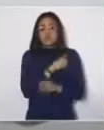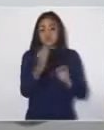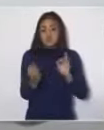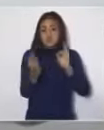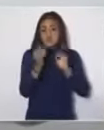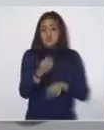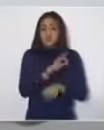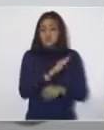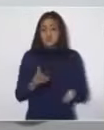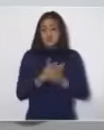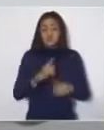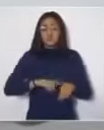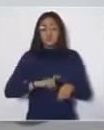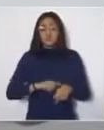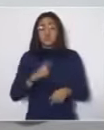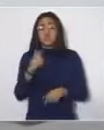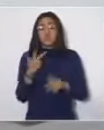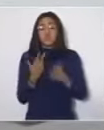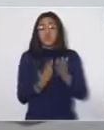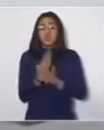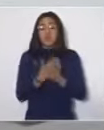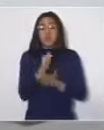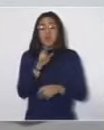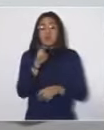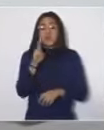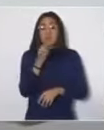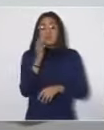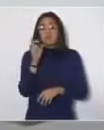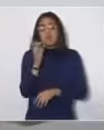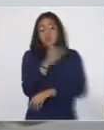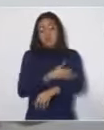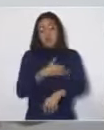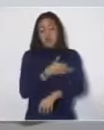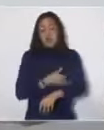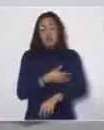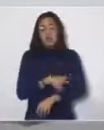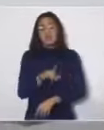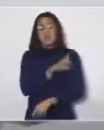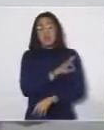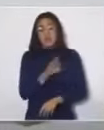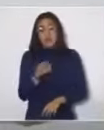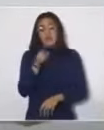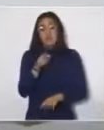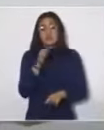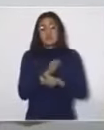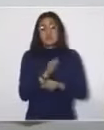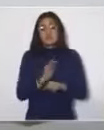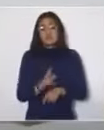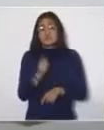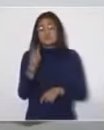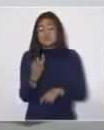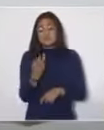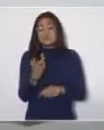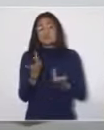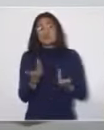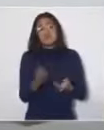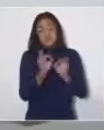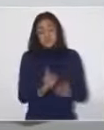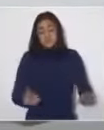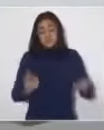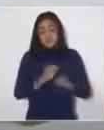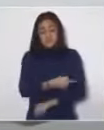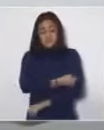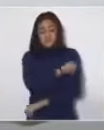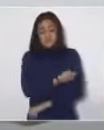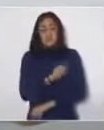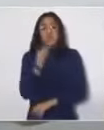su domicilio en un horario de 8 de la mañana a 2:30 de la tarde. Recordarles que el esquema de vacunación contra la polio consiste